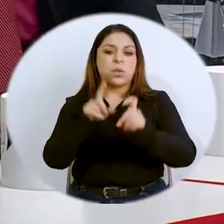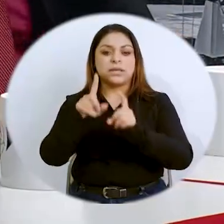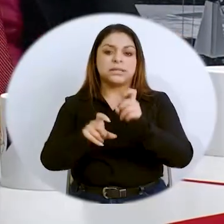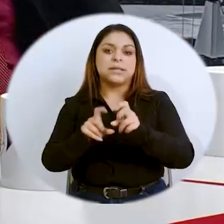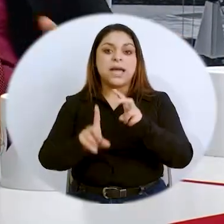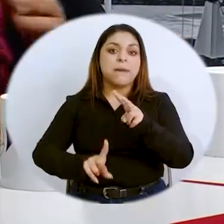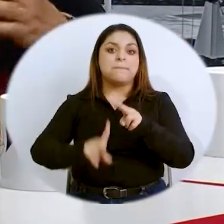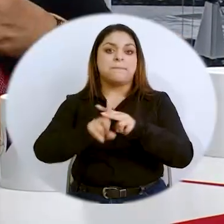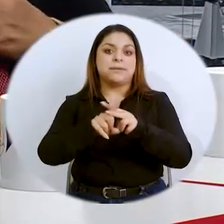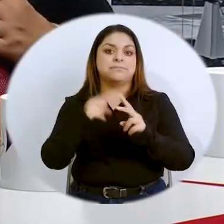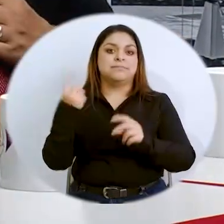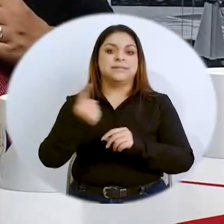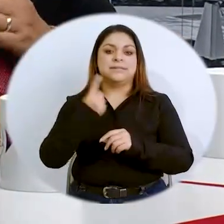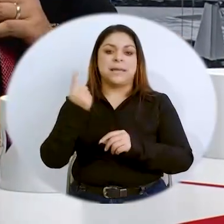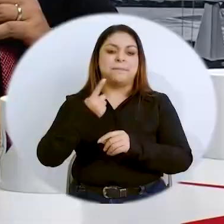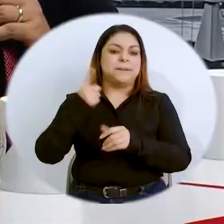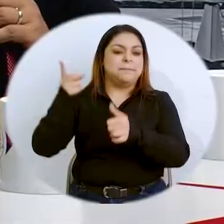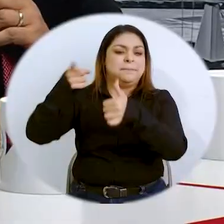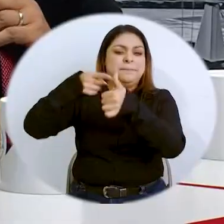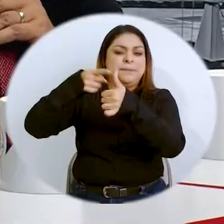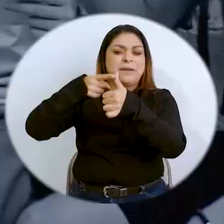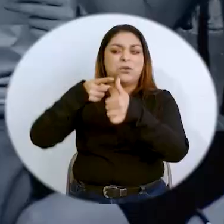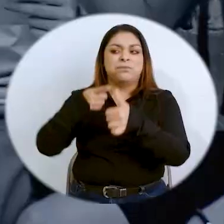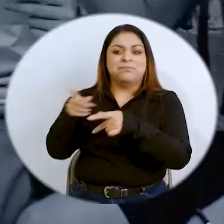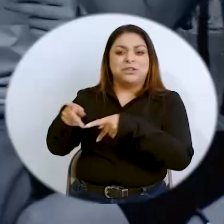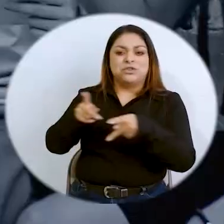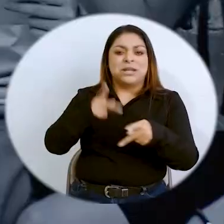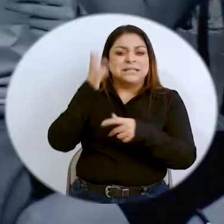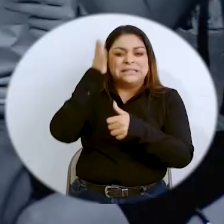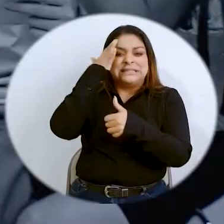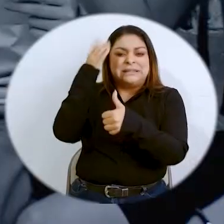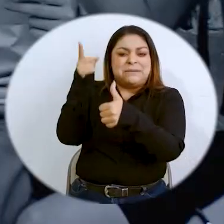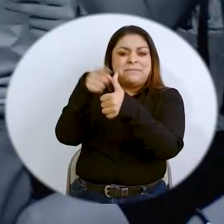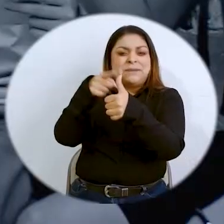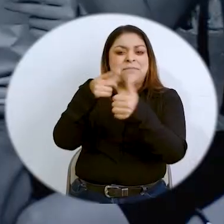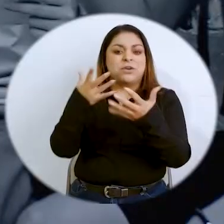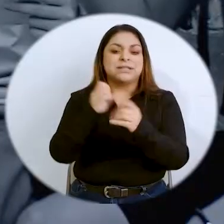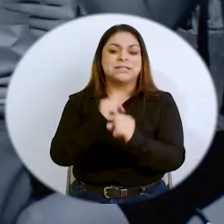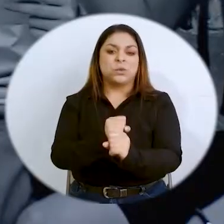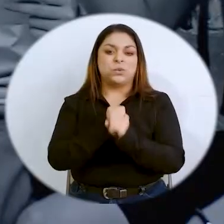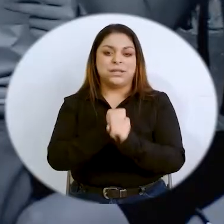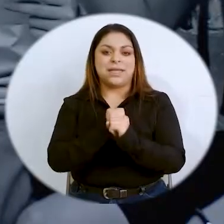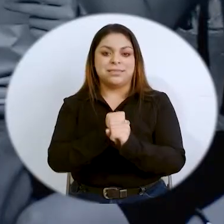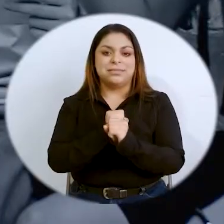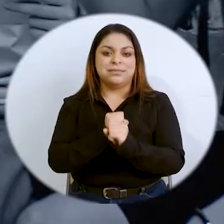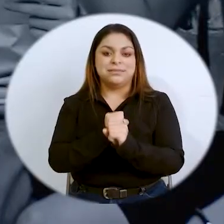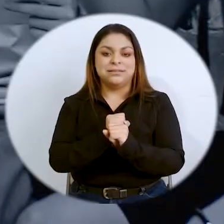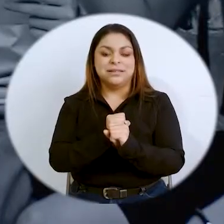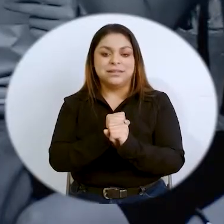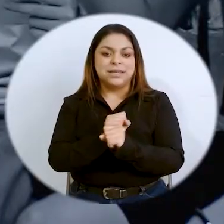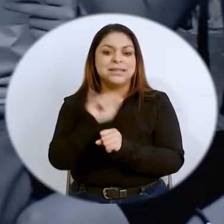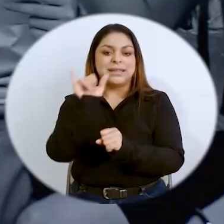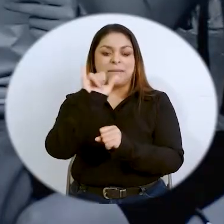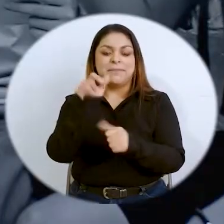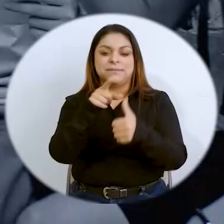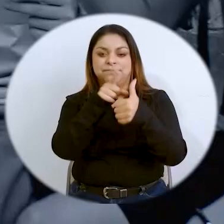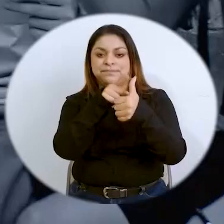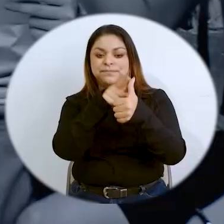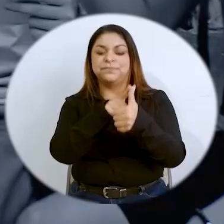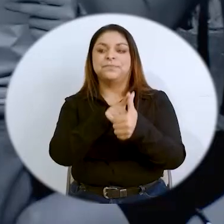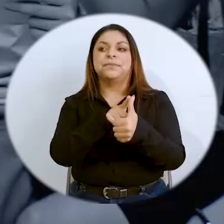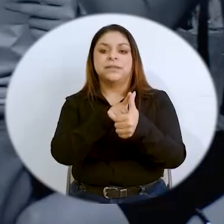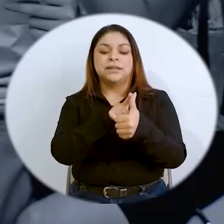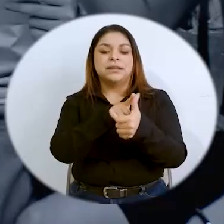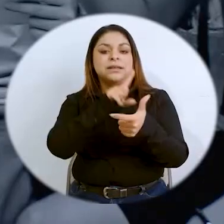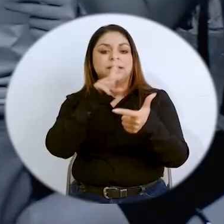las encuestas aparecía siempre en los primeros lugares, ¿verdad? La gente tiene una gran preocupación por el tema de la seguridad y por el